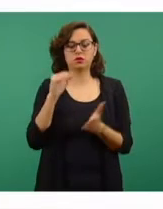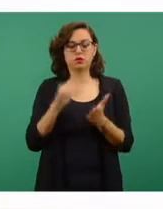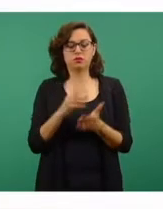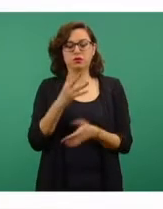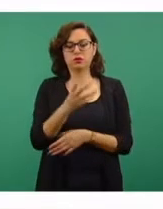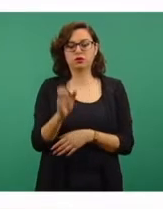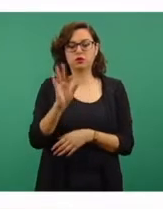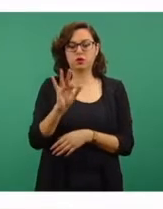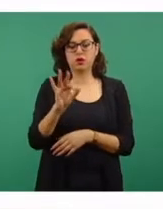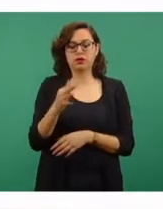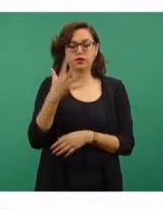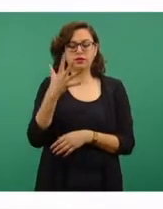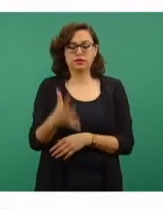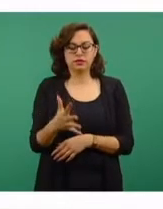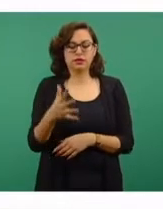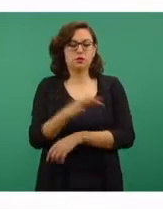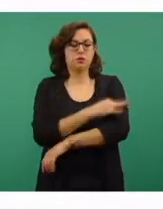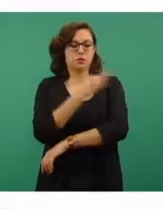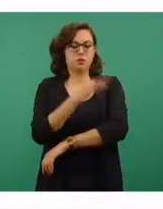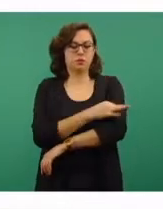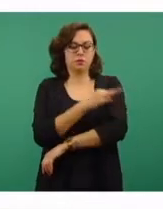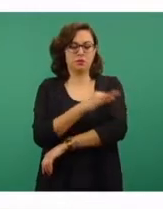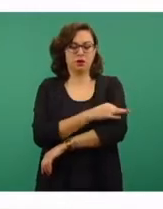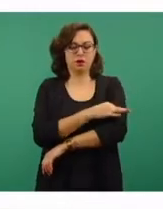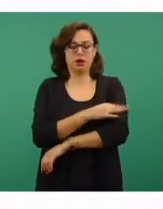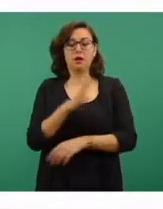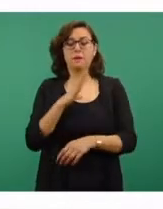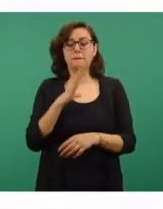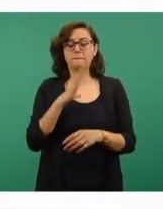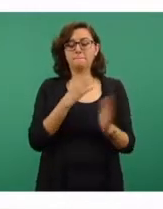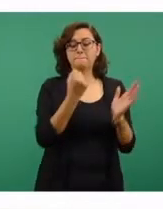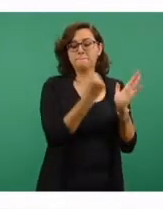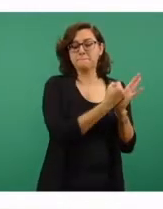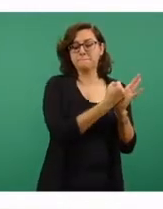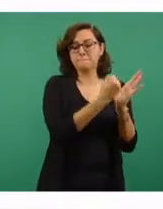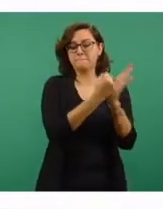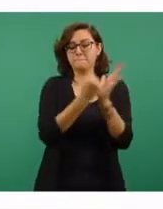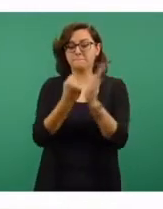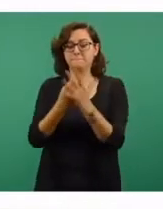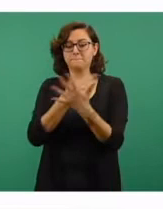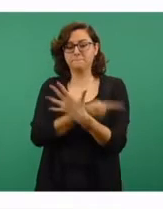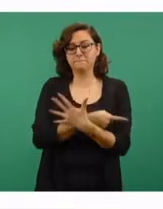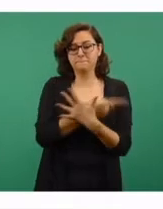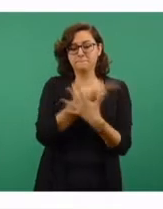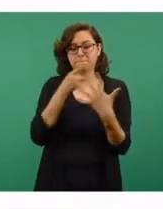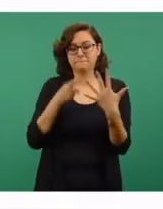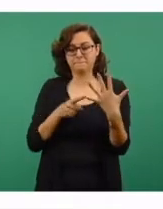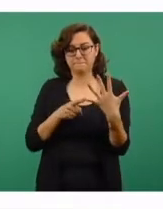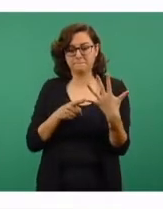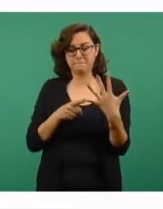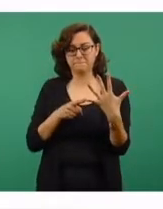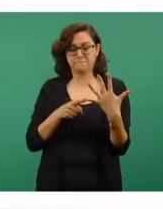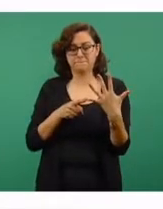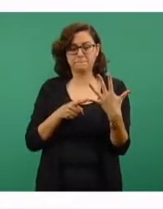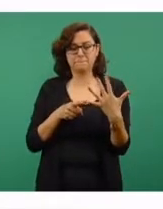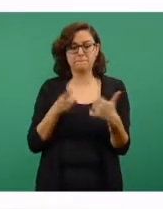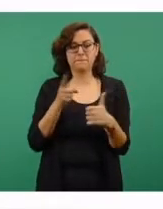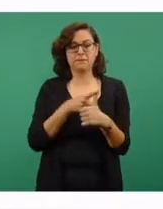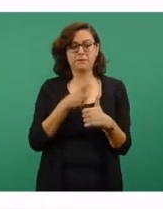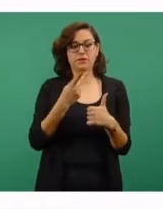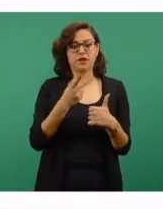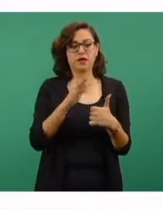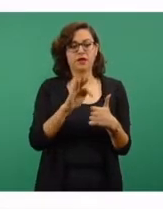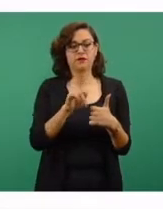12.334.445 dosis de vacunas, de estas 5 clases de vacunas que estamos utilizando en México.